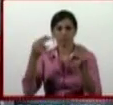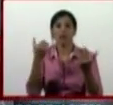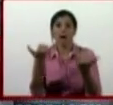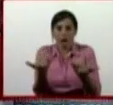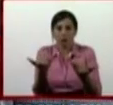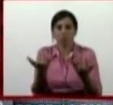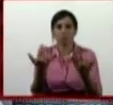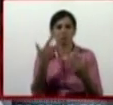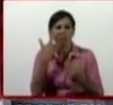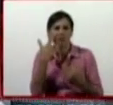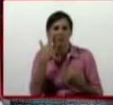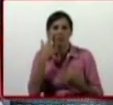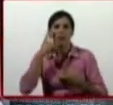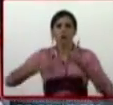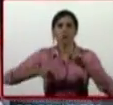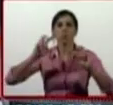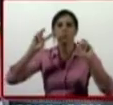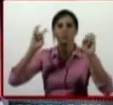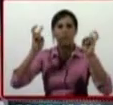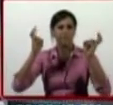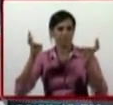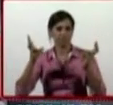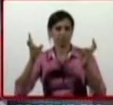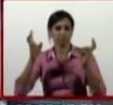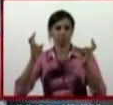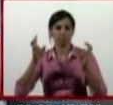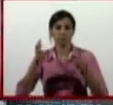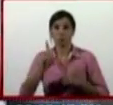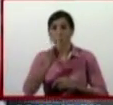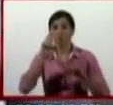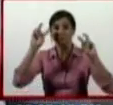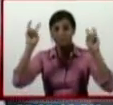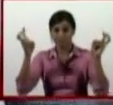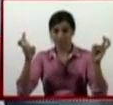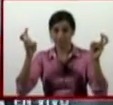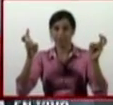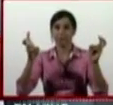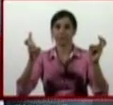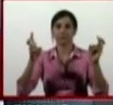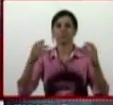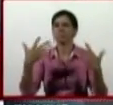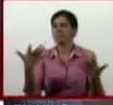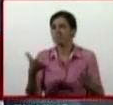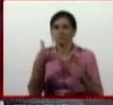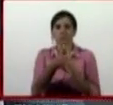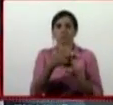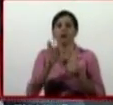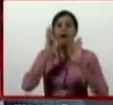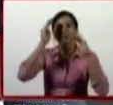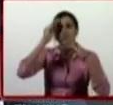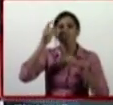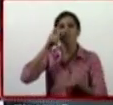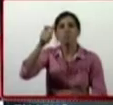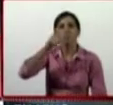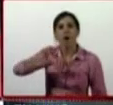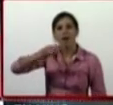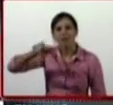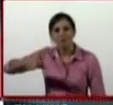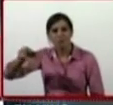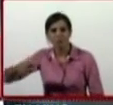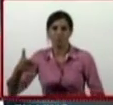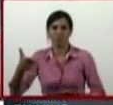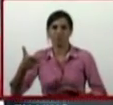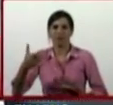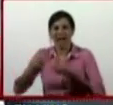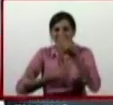ver diversos temas, pero hay un tema que es la atención del pueblo, la construcción de un